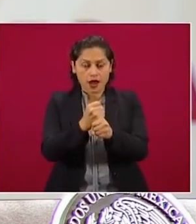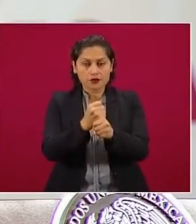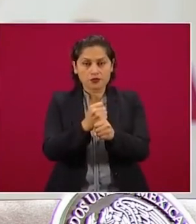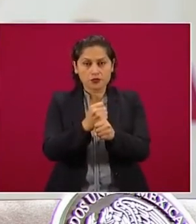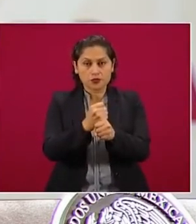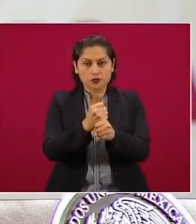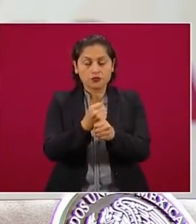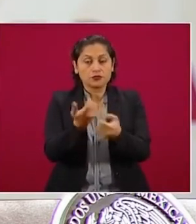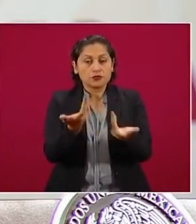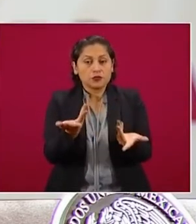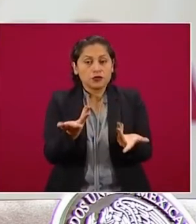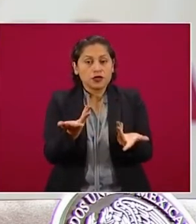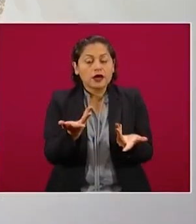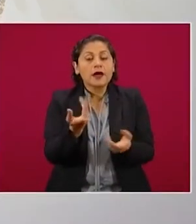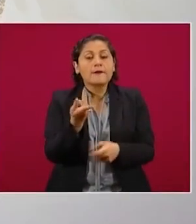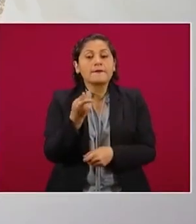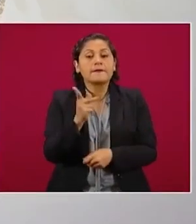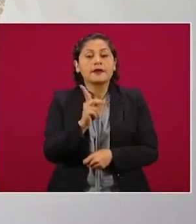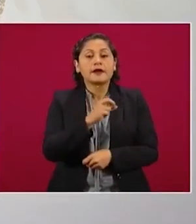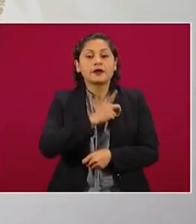de acuerdo a la población,